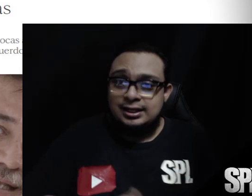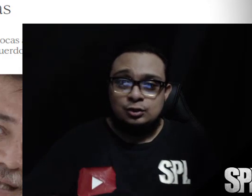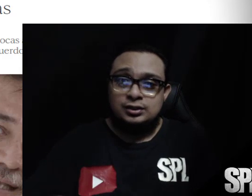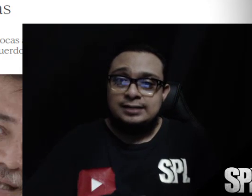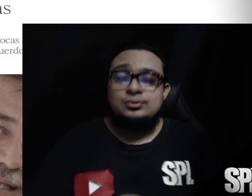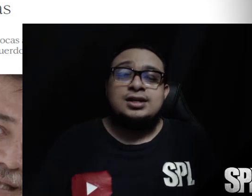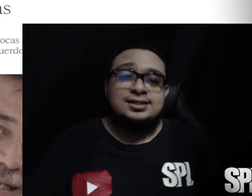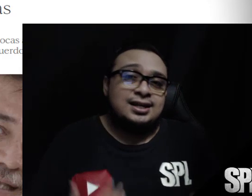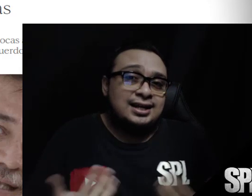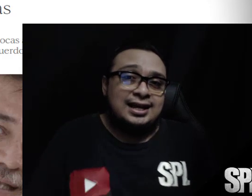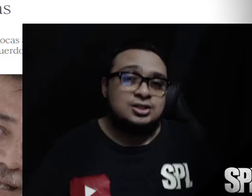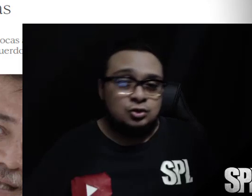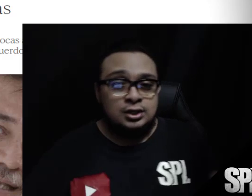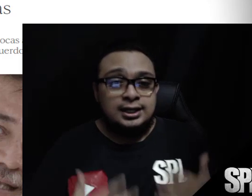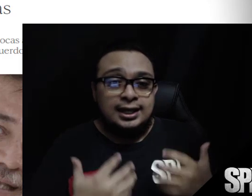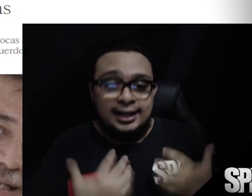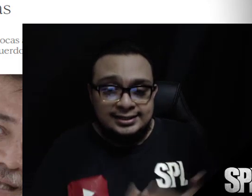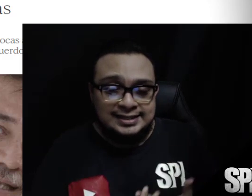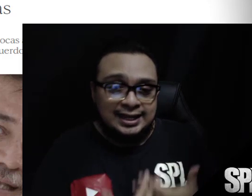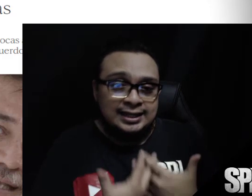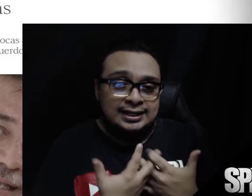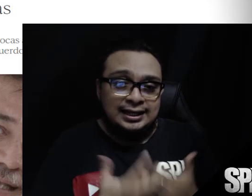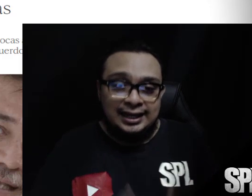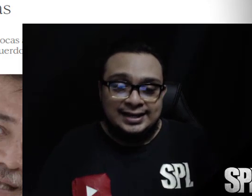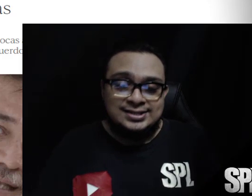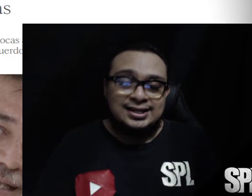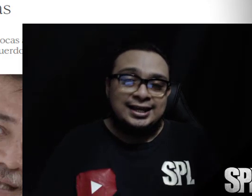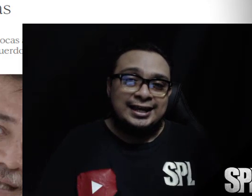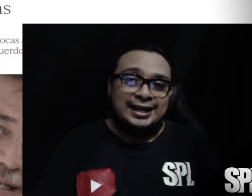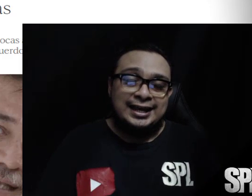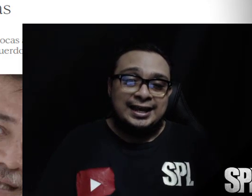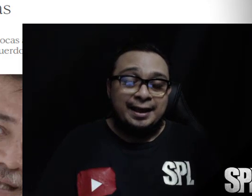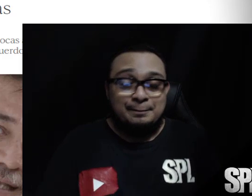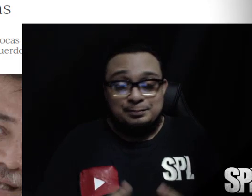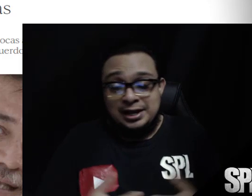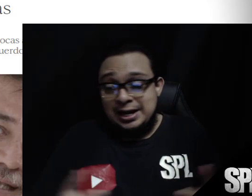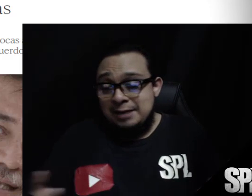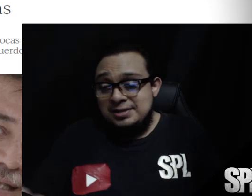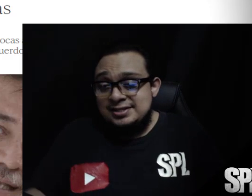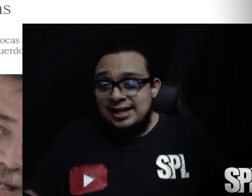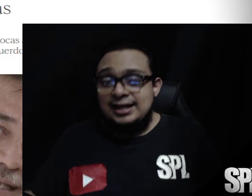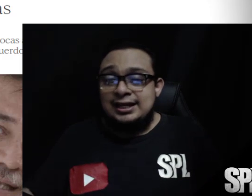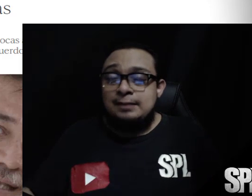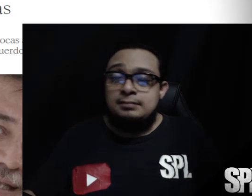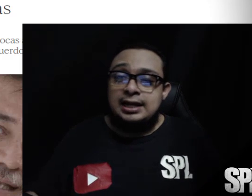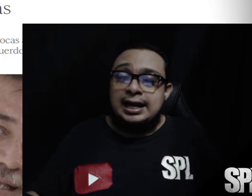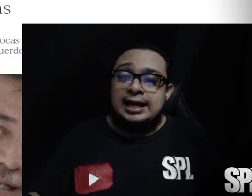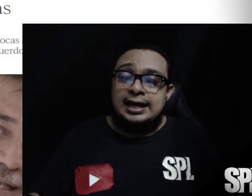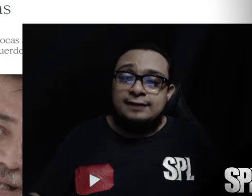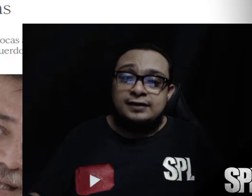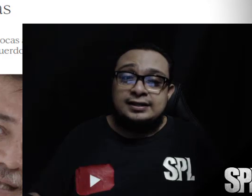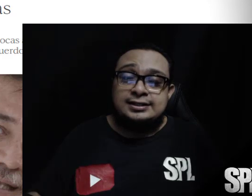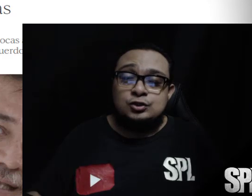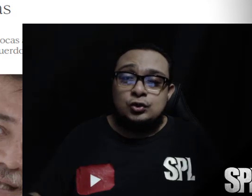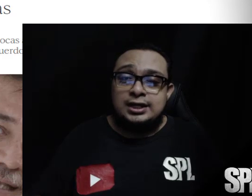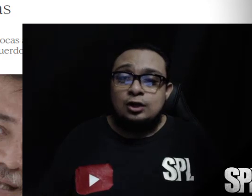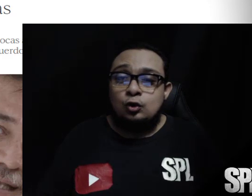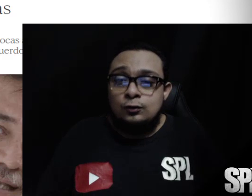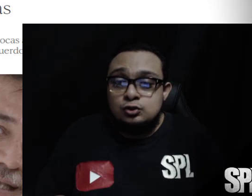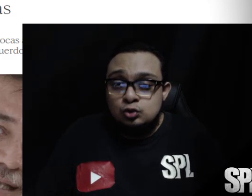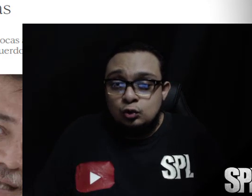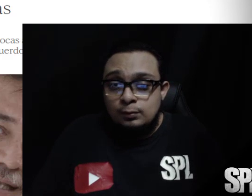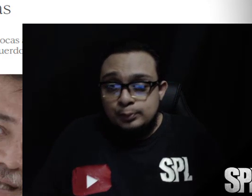Rebeldes y que no tenemos que hacer caso esa es eh el mensaje que envía Fernández